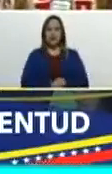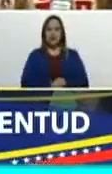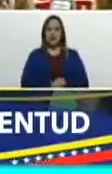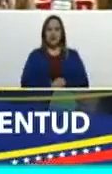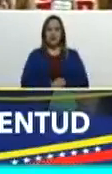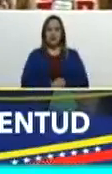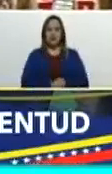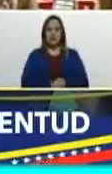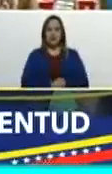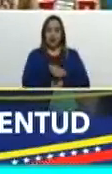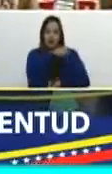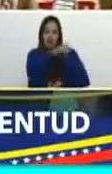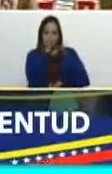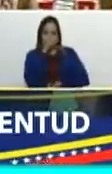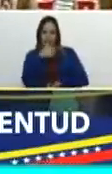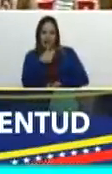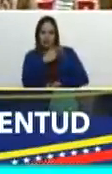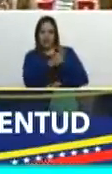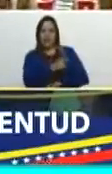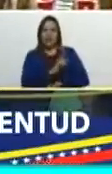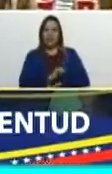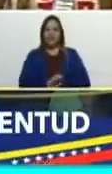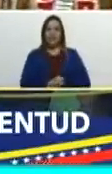¿Qué te parece?